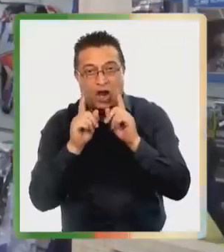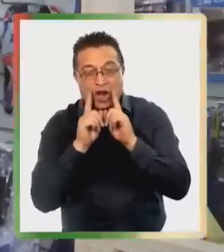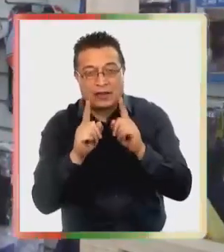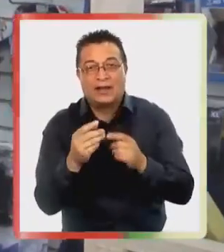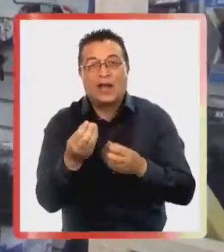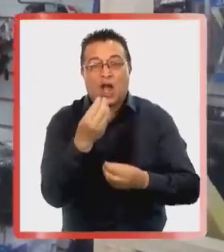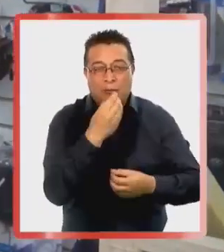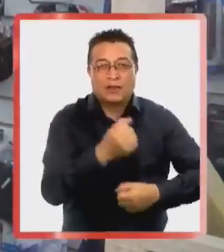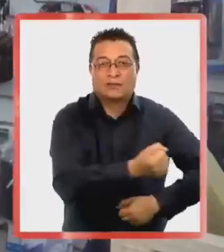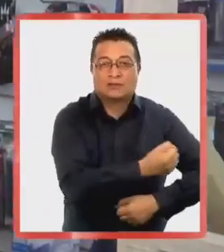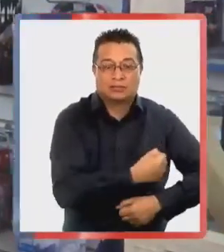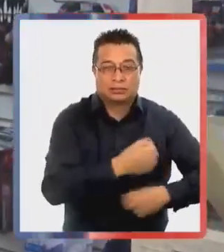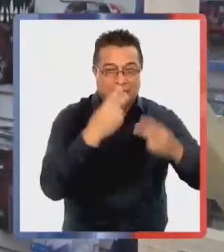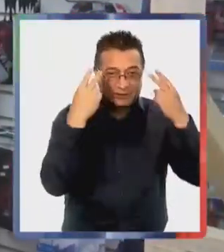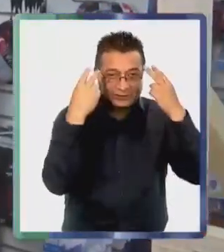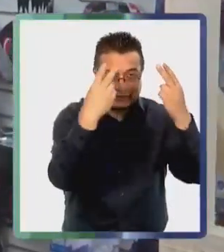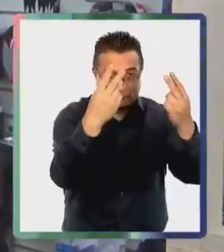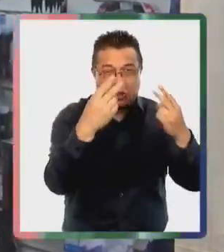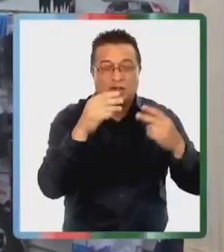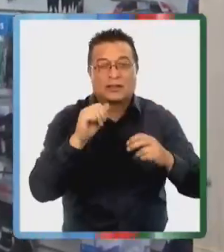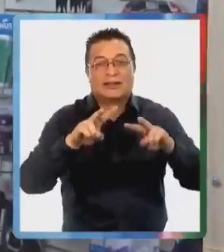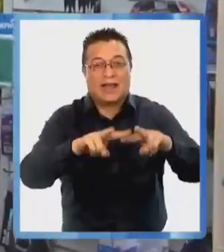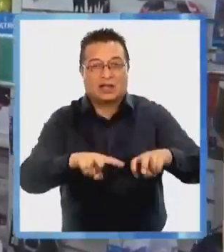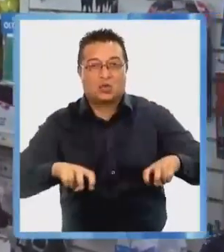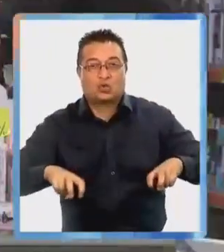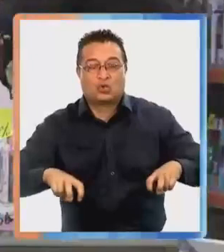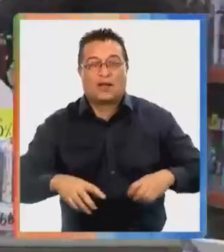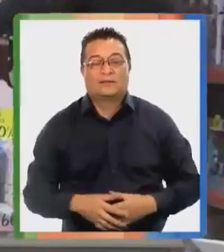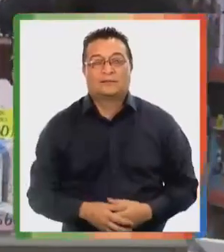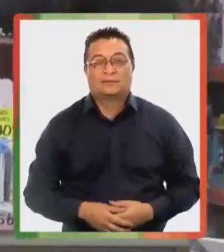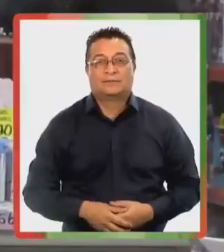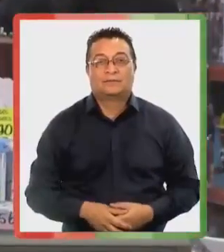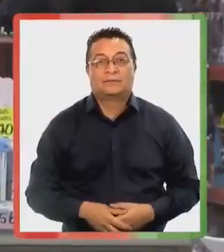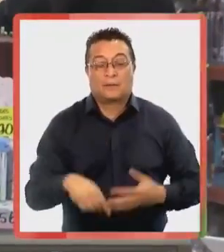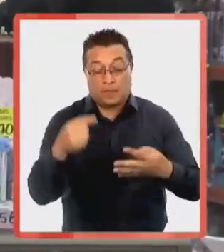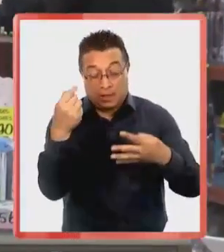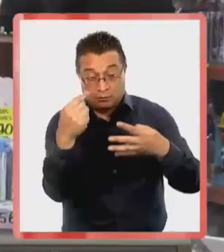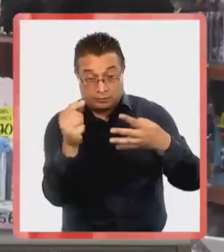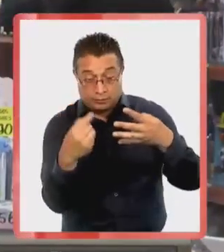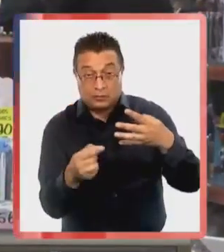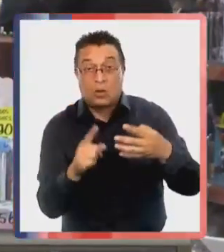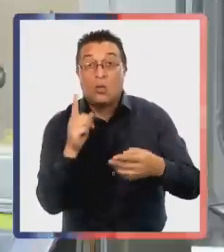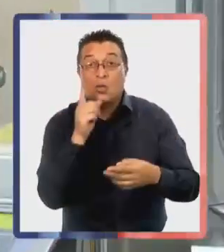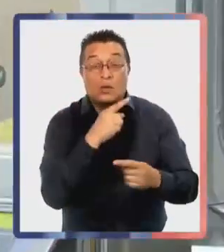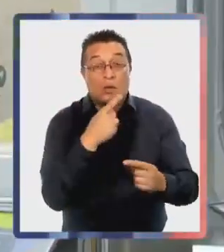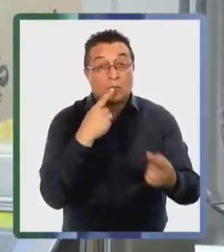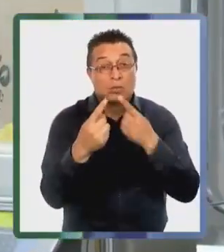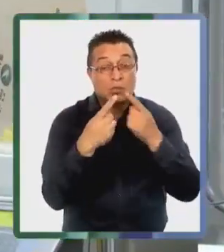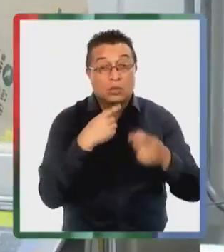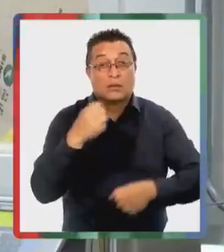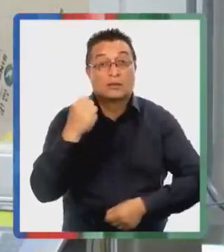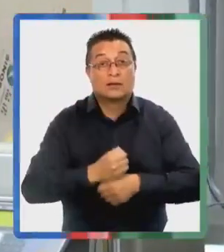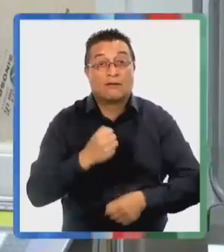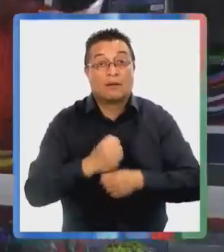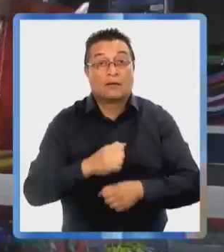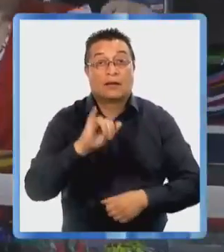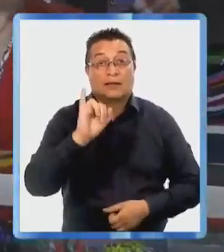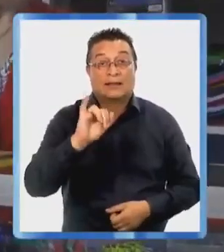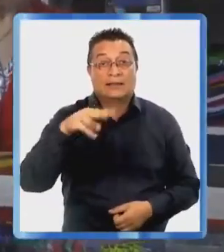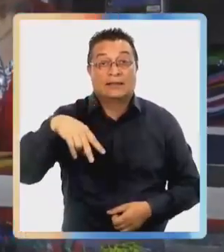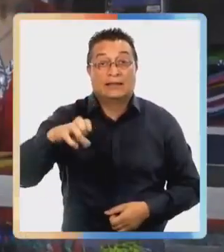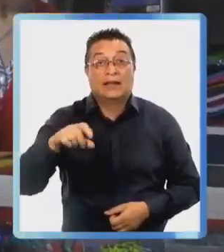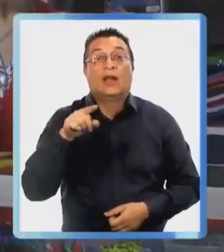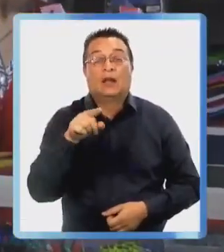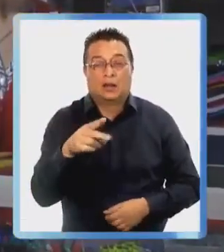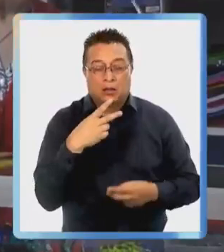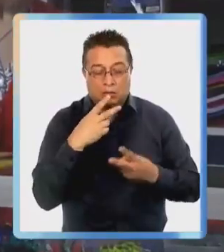y agricultura. Los resultados de la última encuesta de empleo publicada por el INE dan cuenta de la resiliencia que ha mostrado el